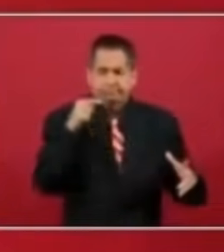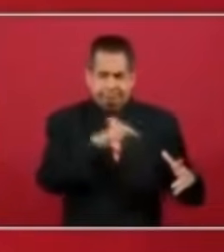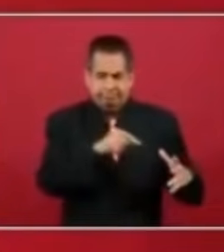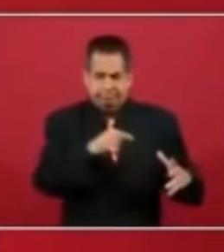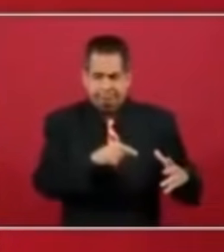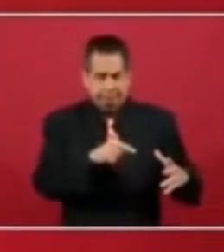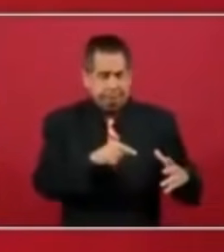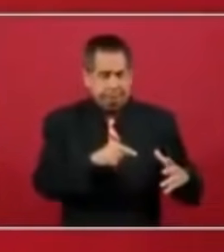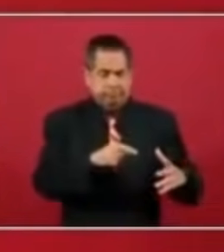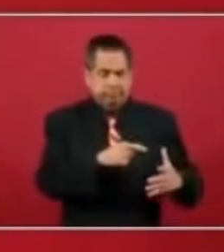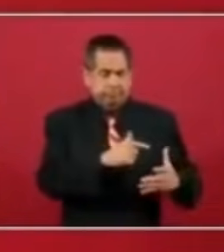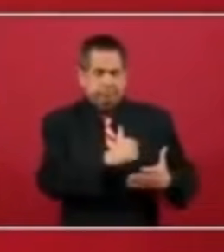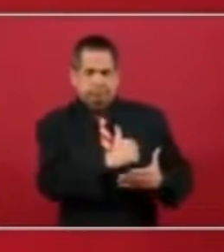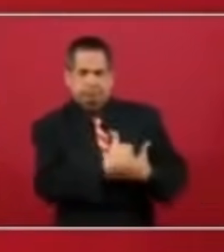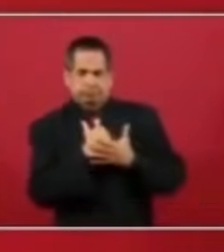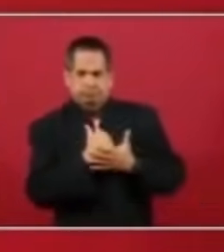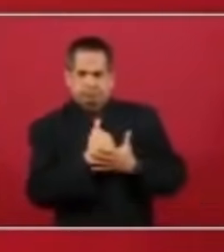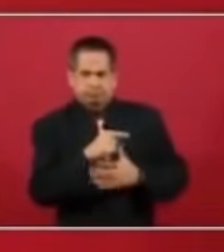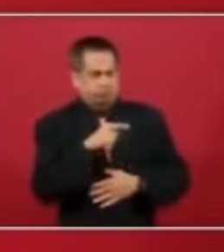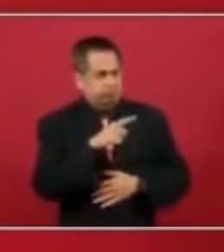que nos ayuda